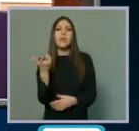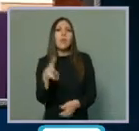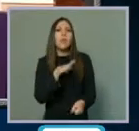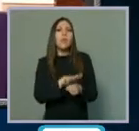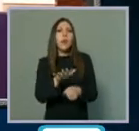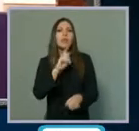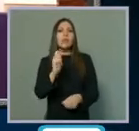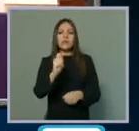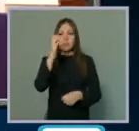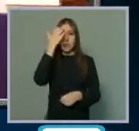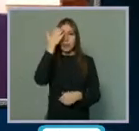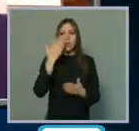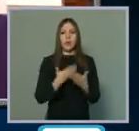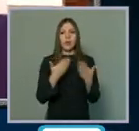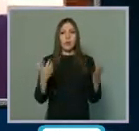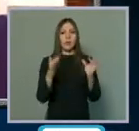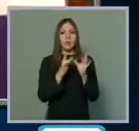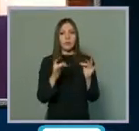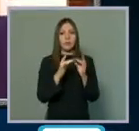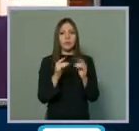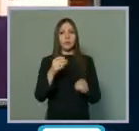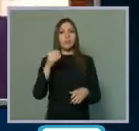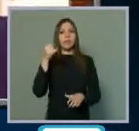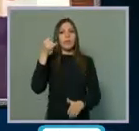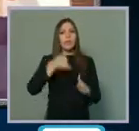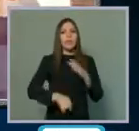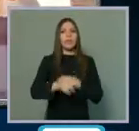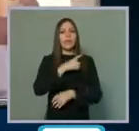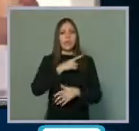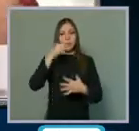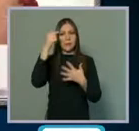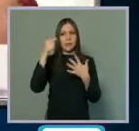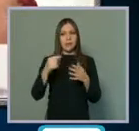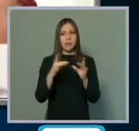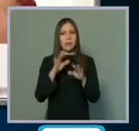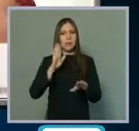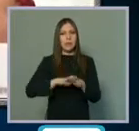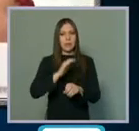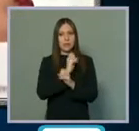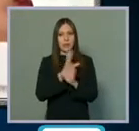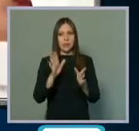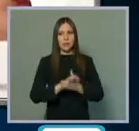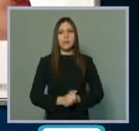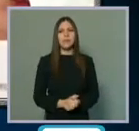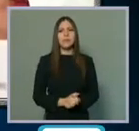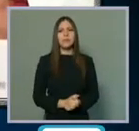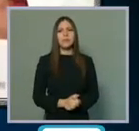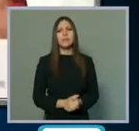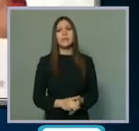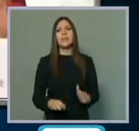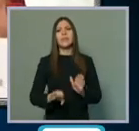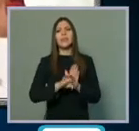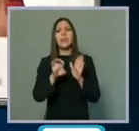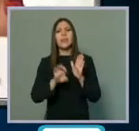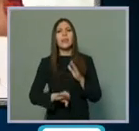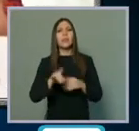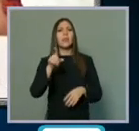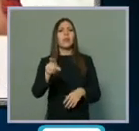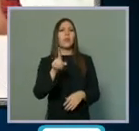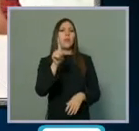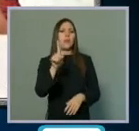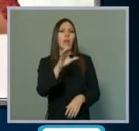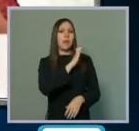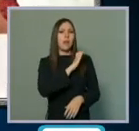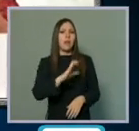Exacto. Claro, ¿no? Vamos, seamos abiertos y seamos muy puntuales para que quede claro. Conozco cualquier inconformidad de un candidato que